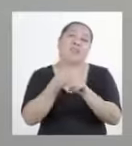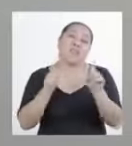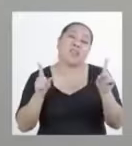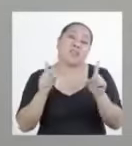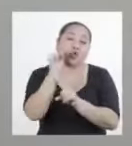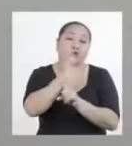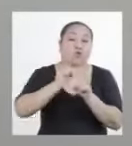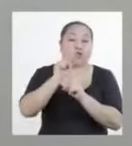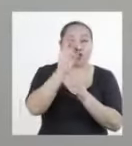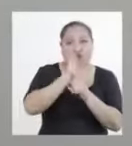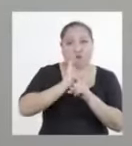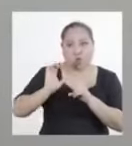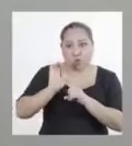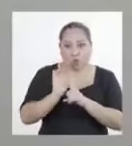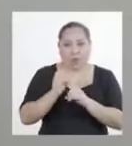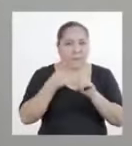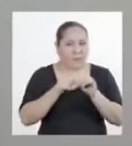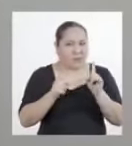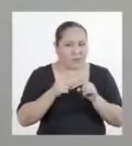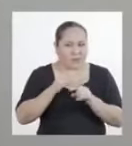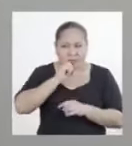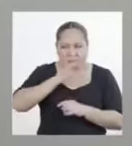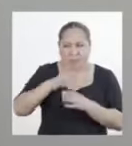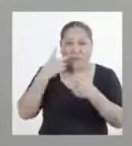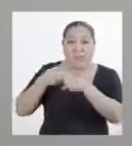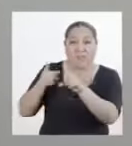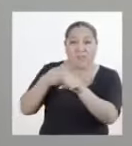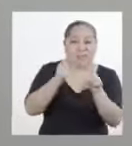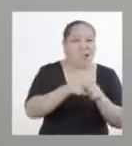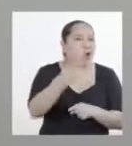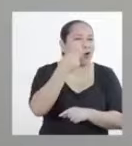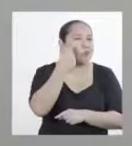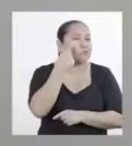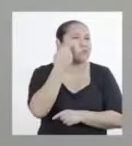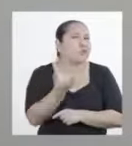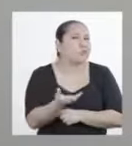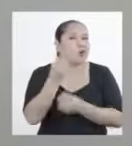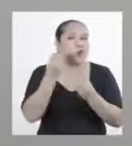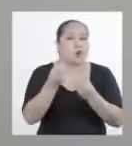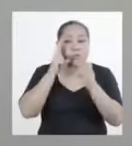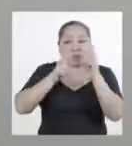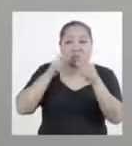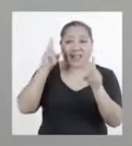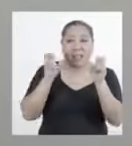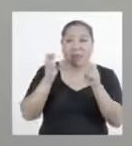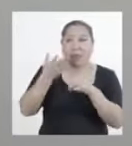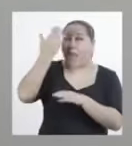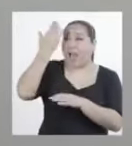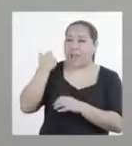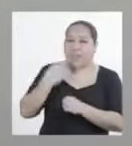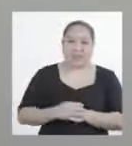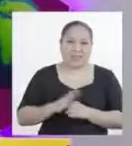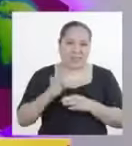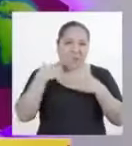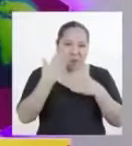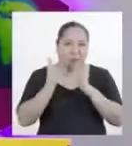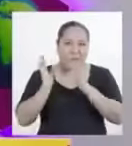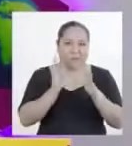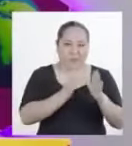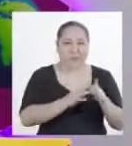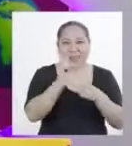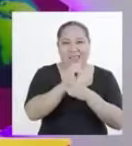socioculturales Pero, si vamos a hablar de diversidad comencemos por saber cómo se abordaba esta temática en otras épocas